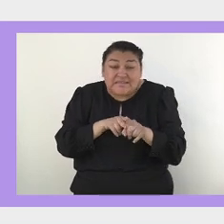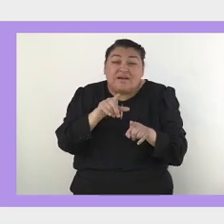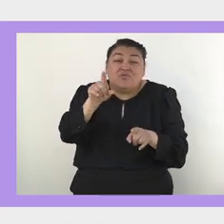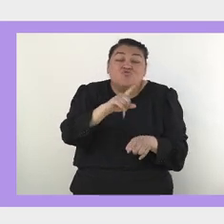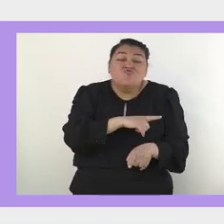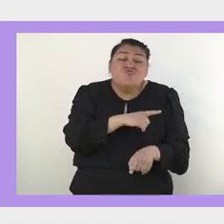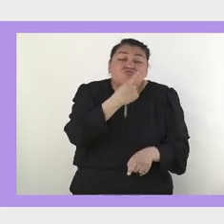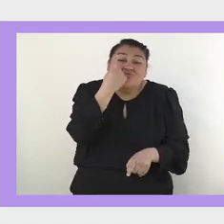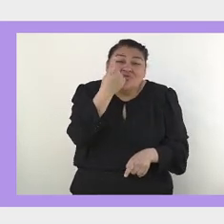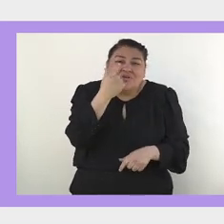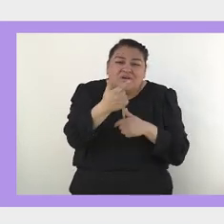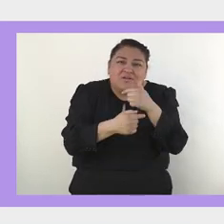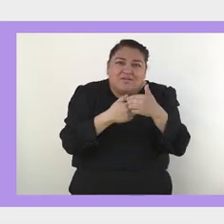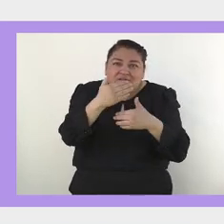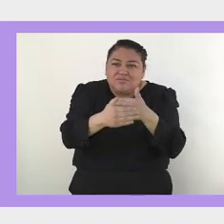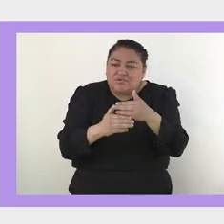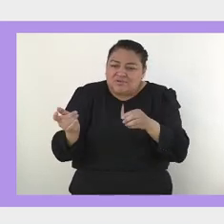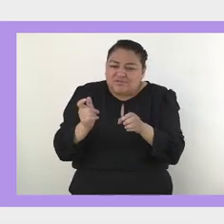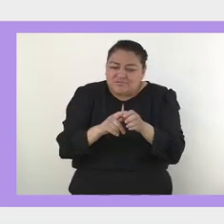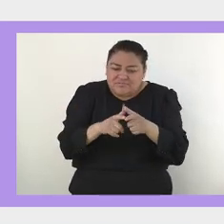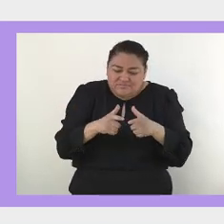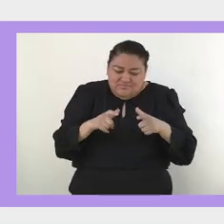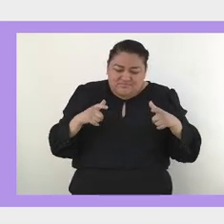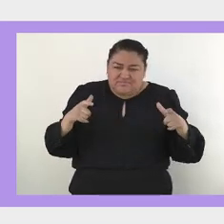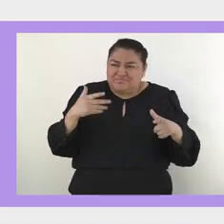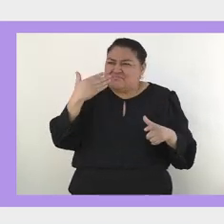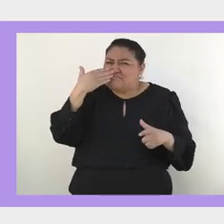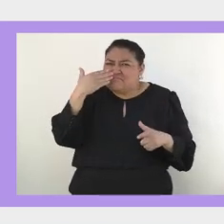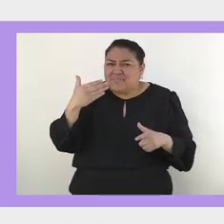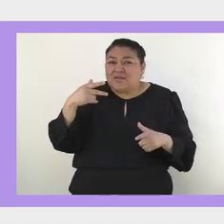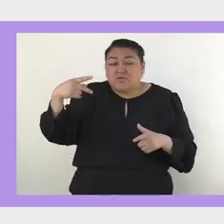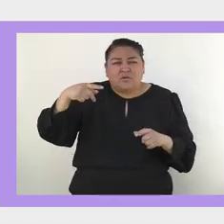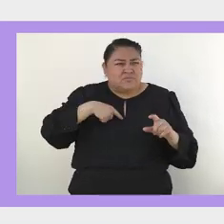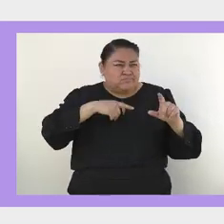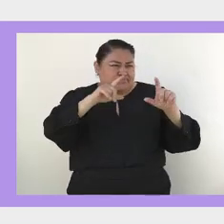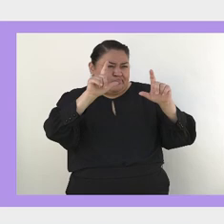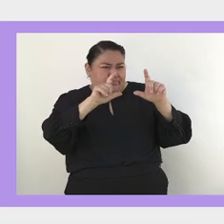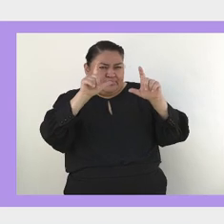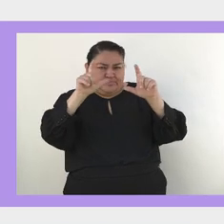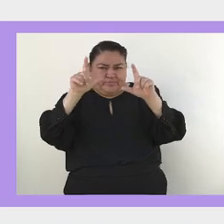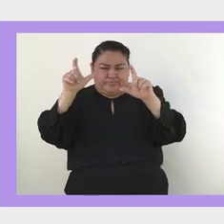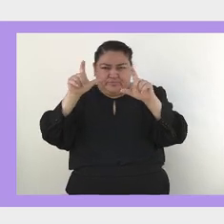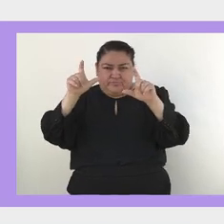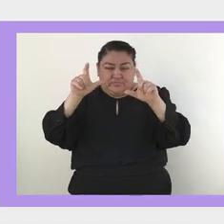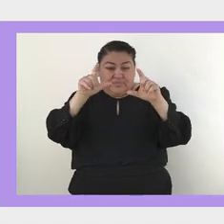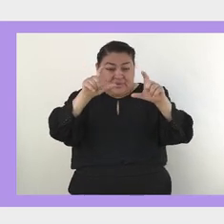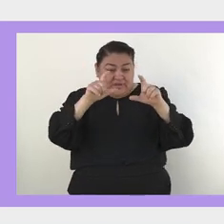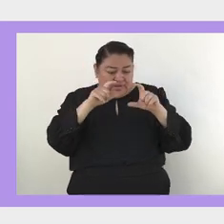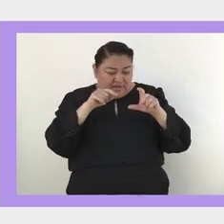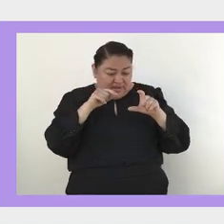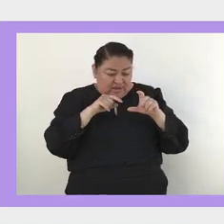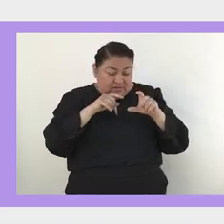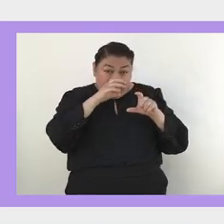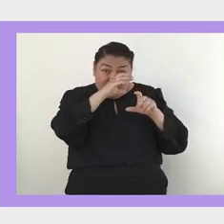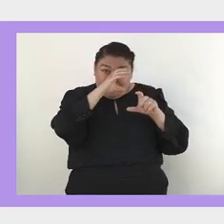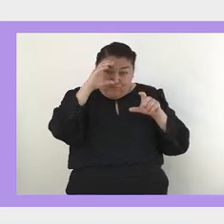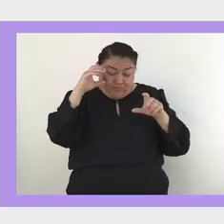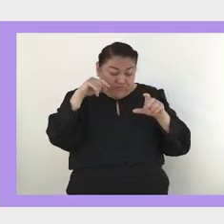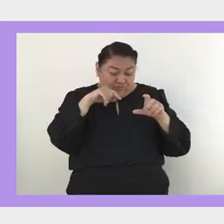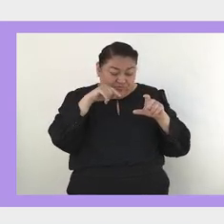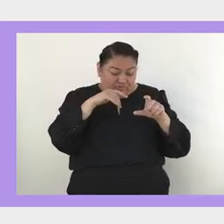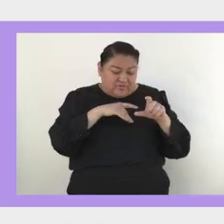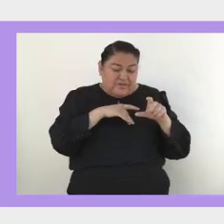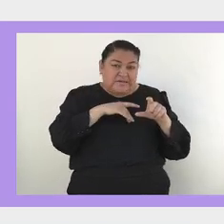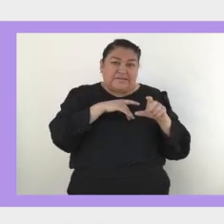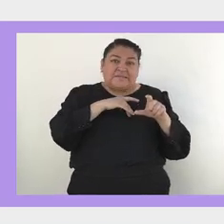es muy diferente lo que haces Ya que ustedes en las fotos no es solo una foto sino es un sentimiento y es por eso